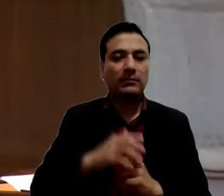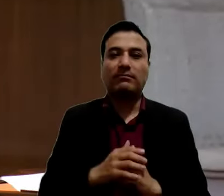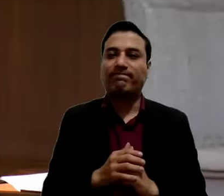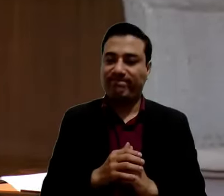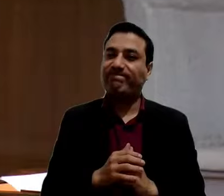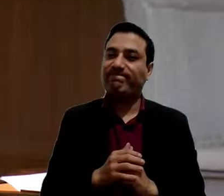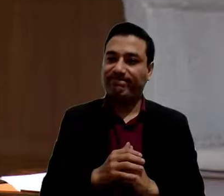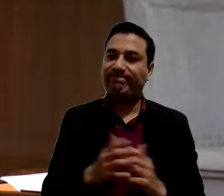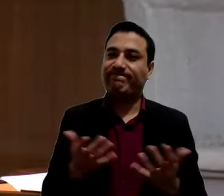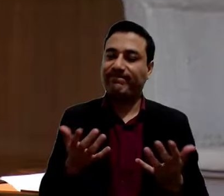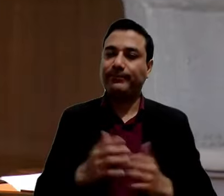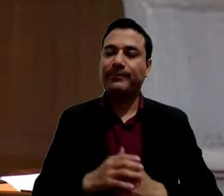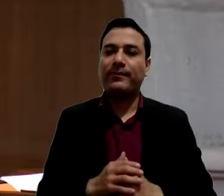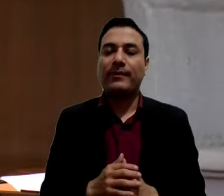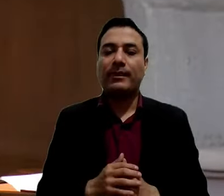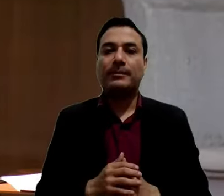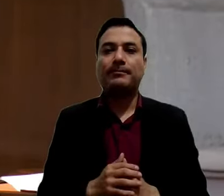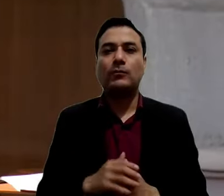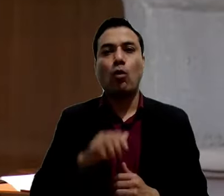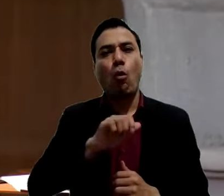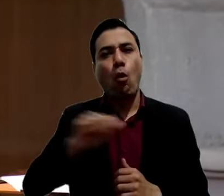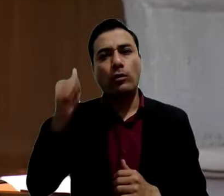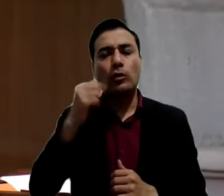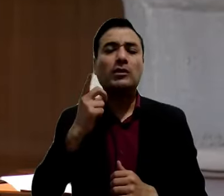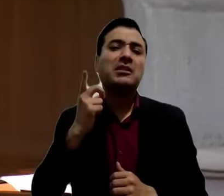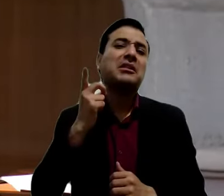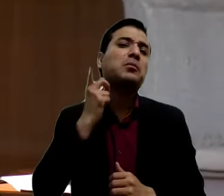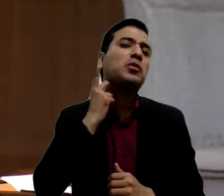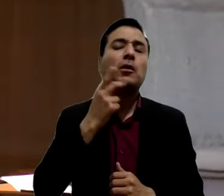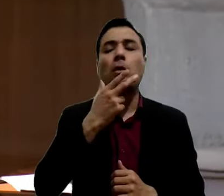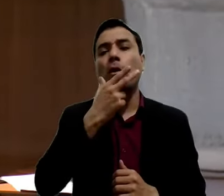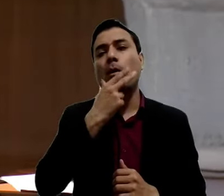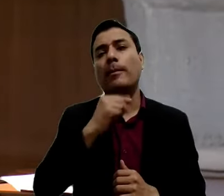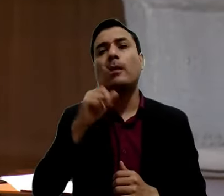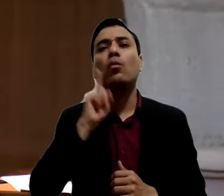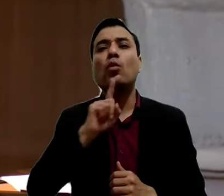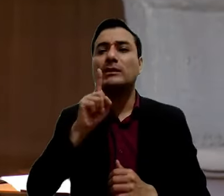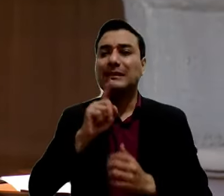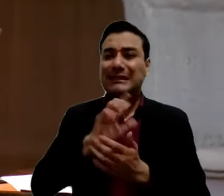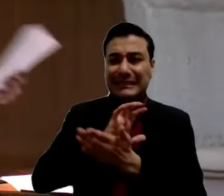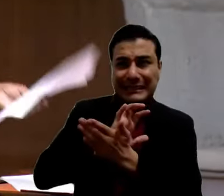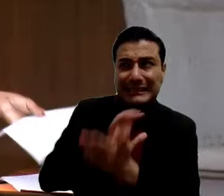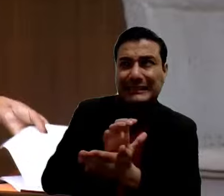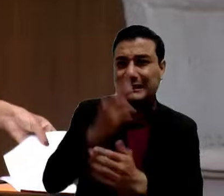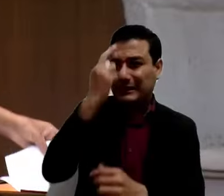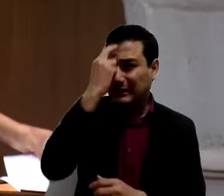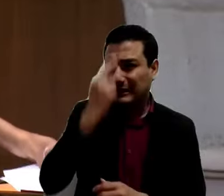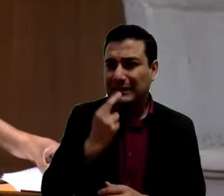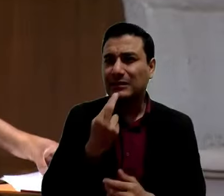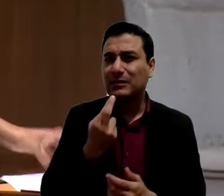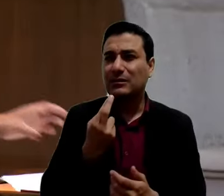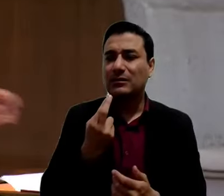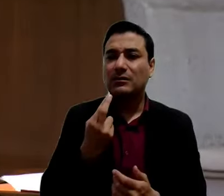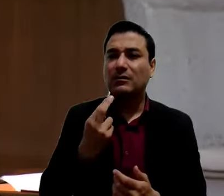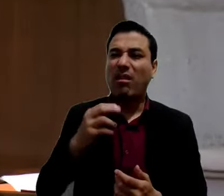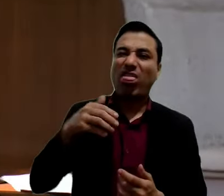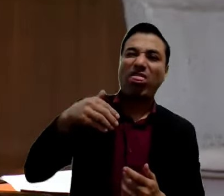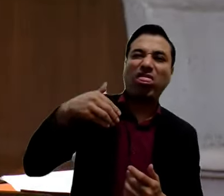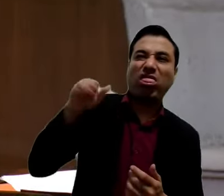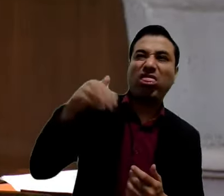o diput para que ningún otro legislador sea como en mi caso víctima de ismo o de